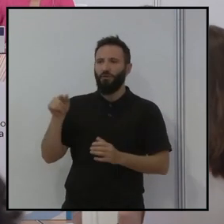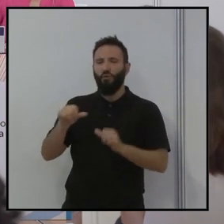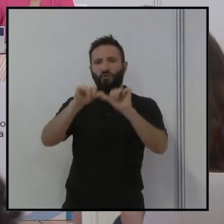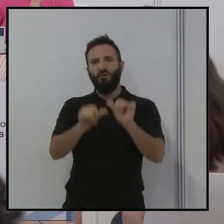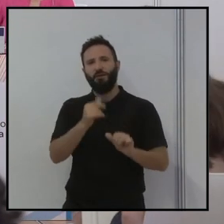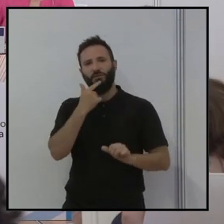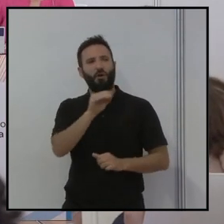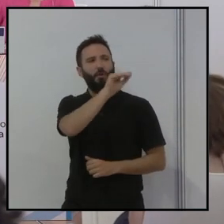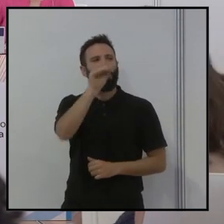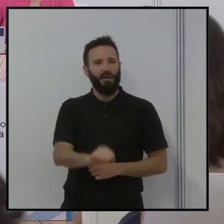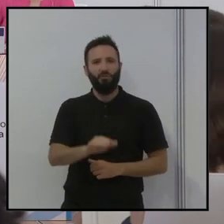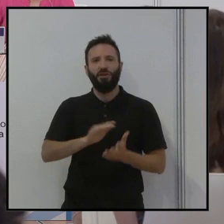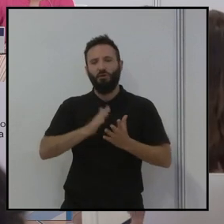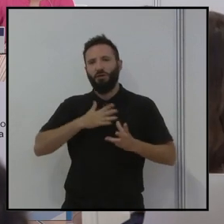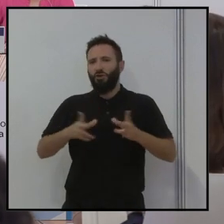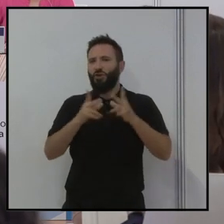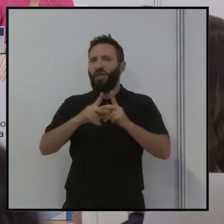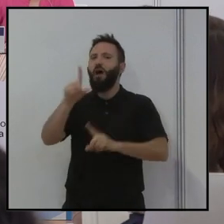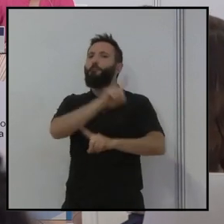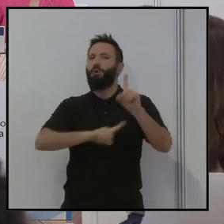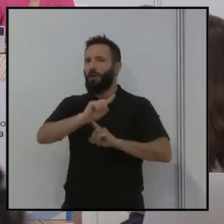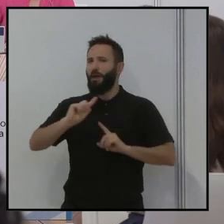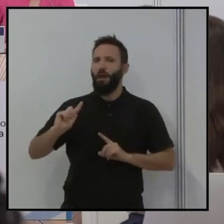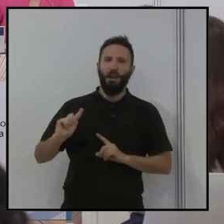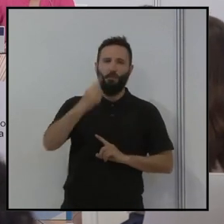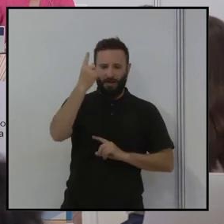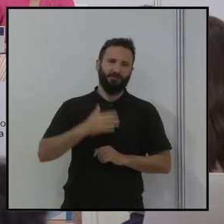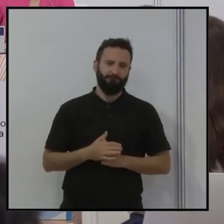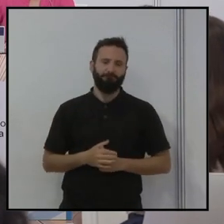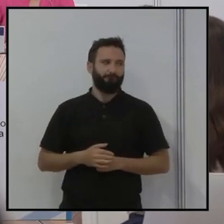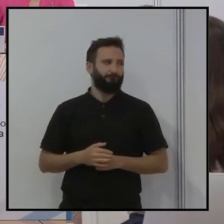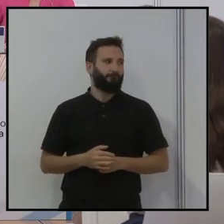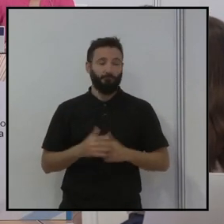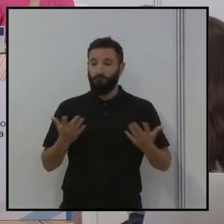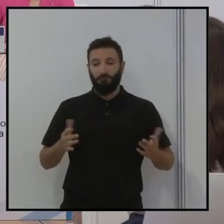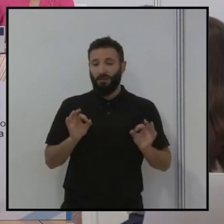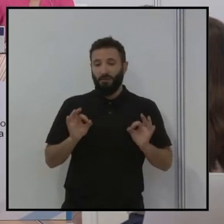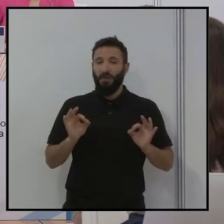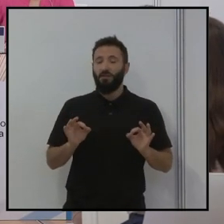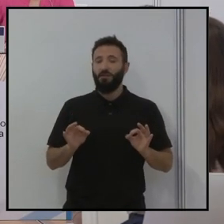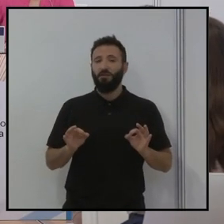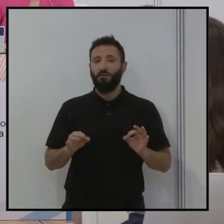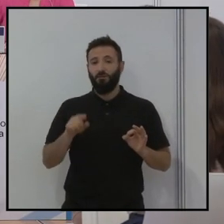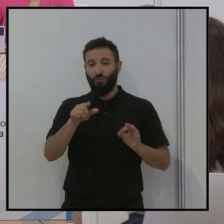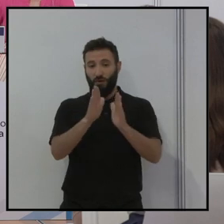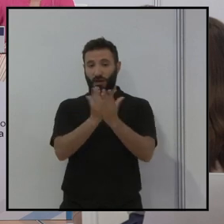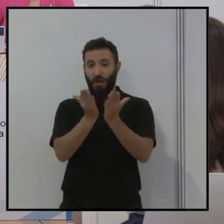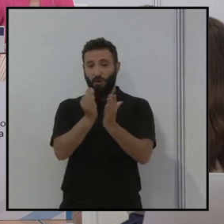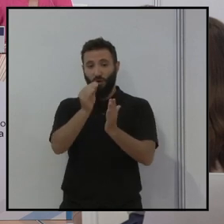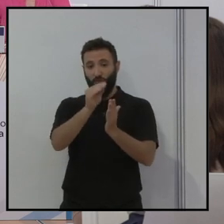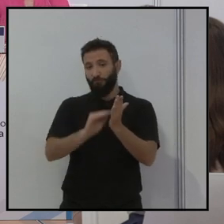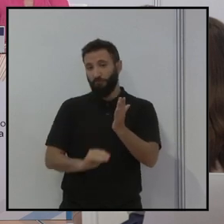uno de los grandes abismos de nuestra sociedad, verdaderamente, ¿no? Yo creo que podemos hacer es actuar como sociedad de bien individuo. En el libro dices en algún momento,